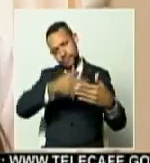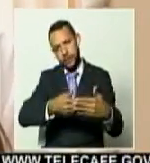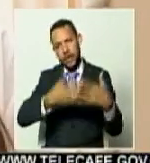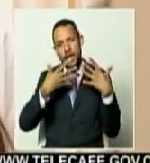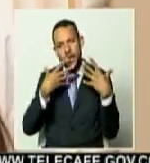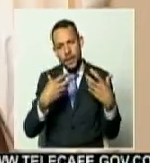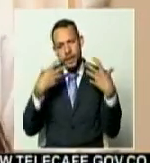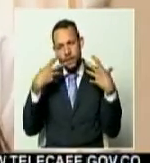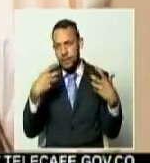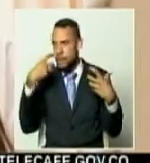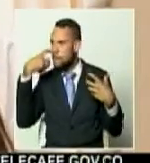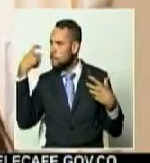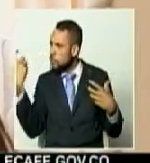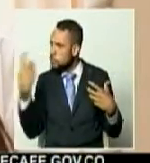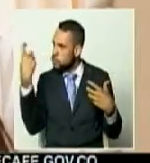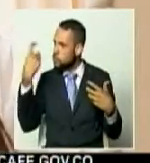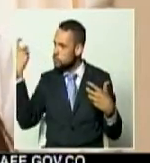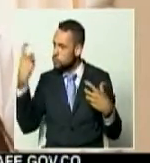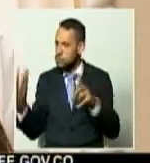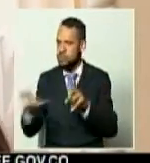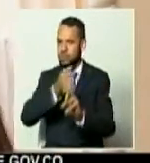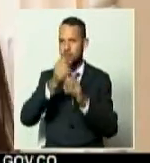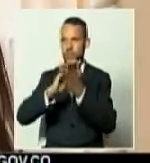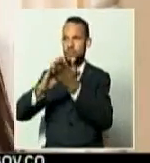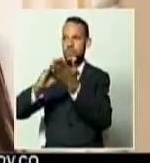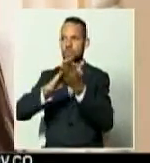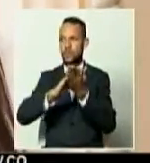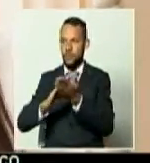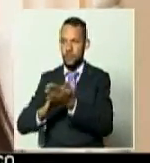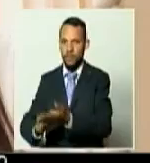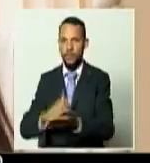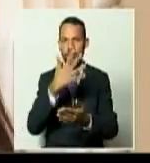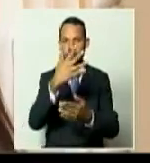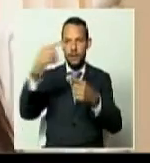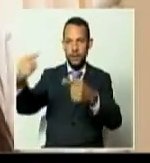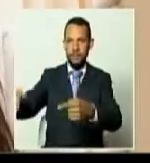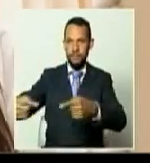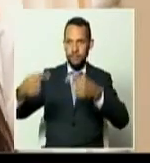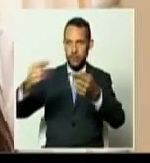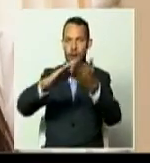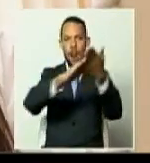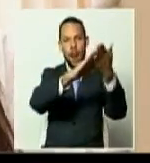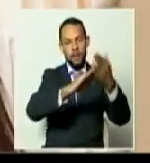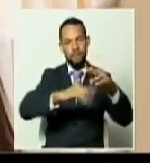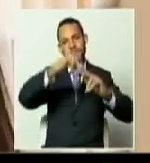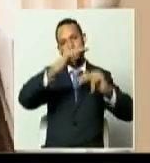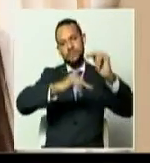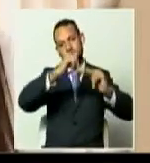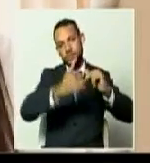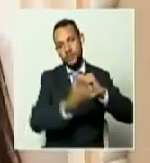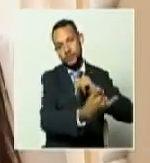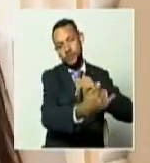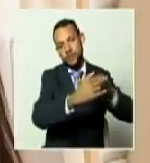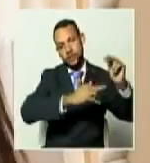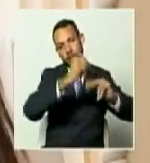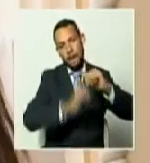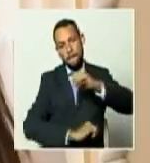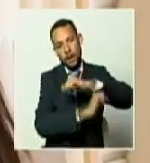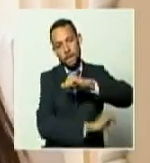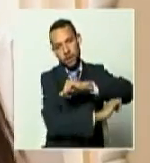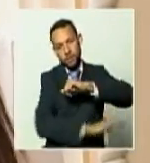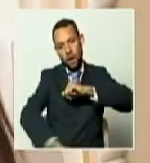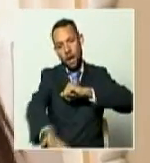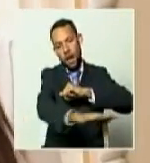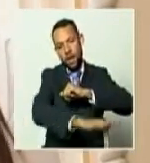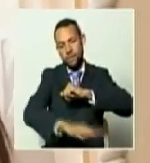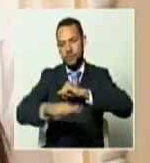que este año podamos mejorar 5 escenarios deportivos, 5 que en este momento ya están en proceso y